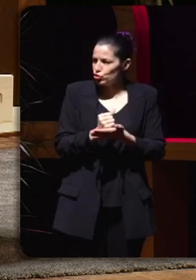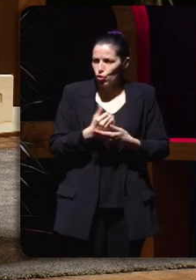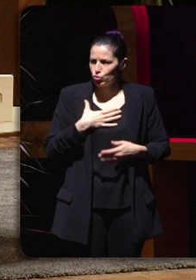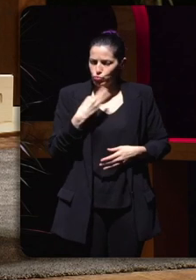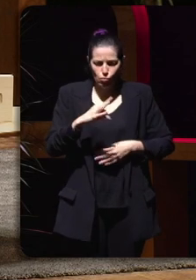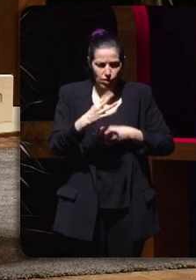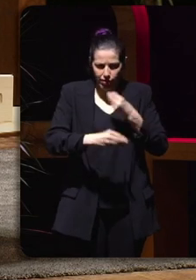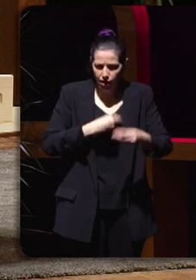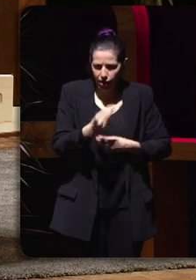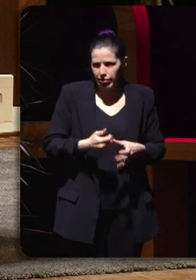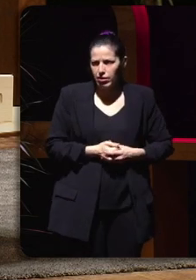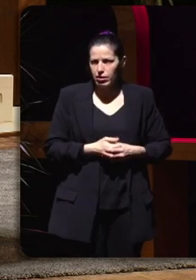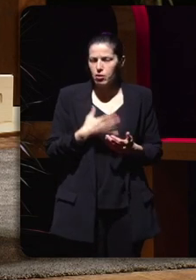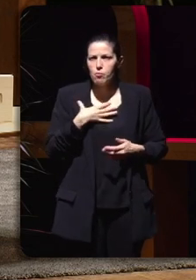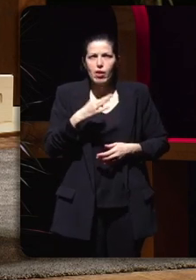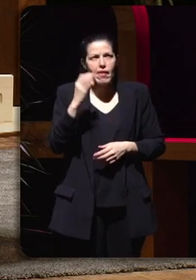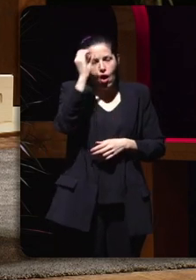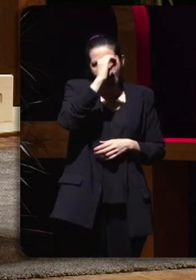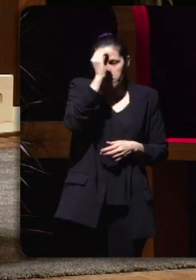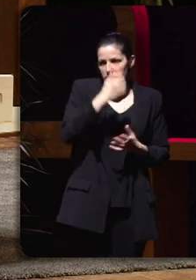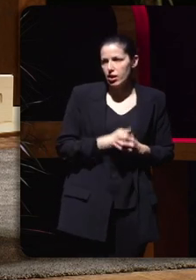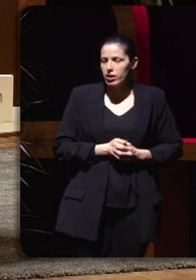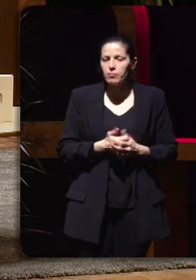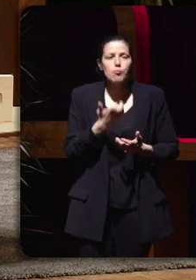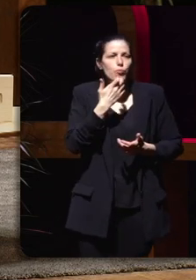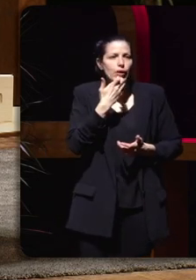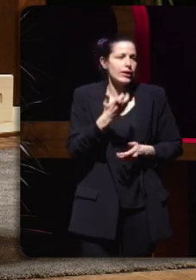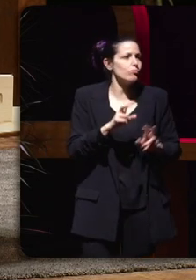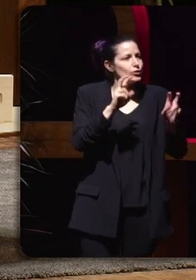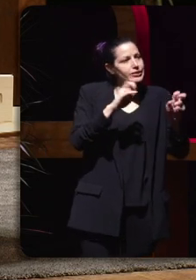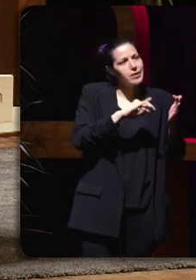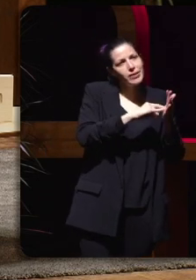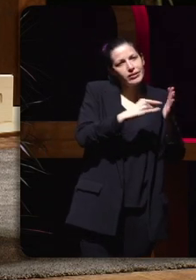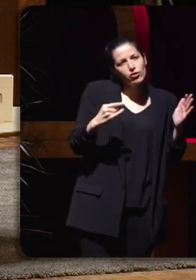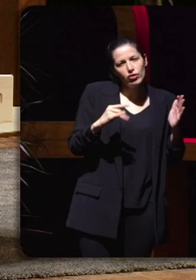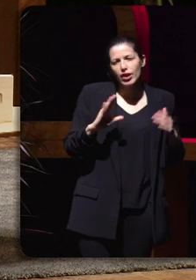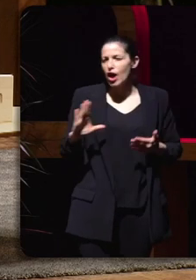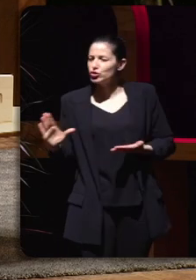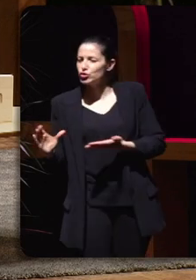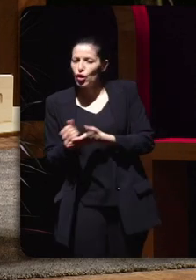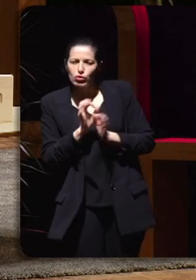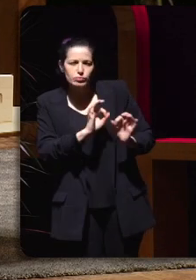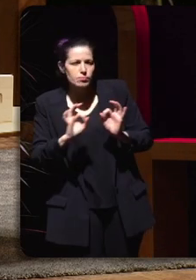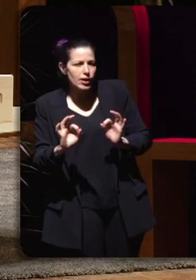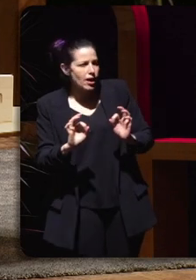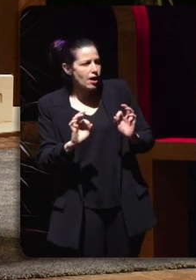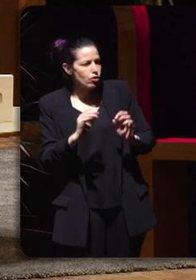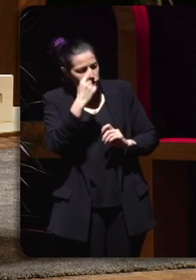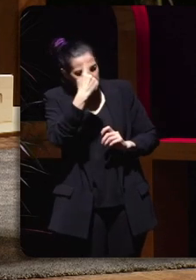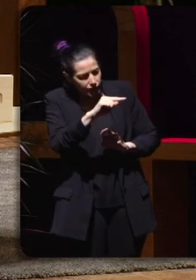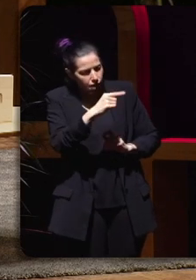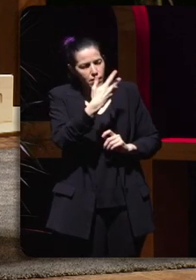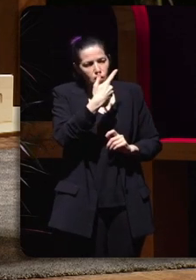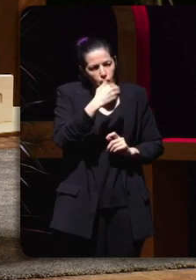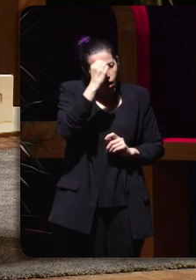para opinar sobre tecnología como opinar luego Marta o sea como nos va a hablar luego Marta para hablar